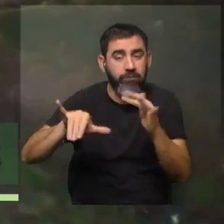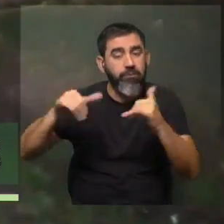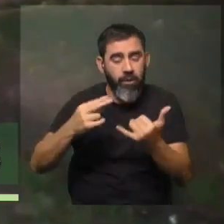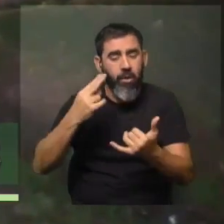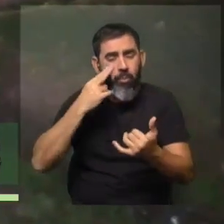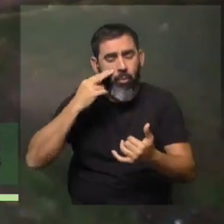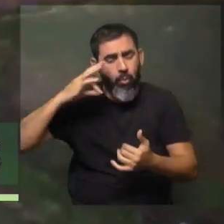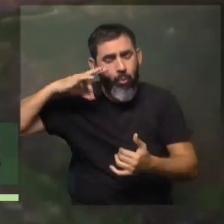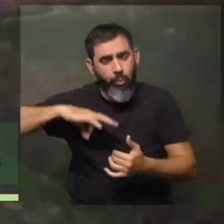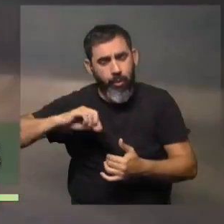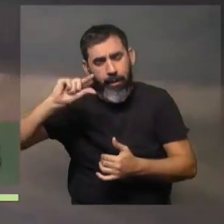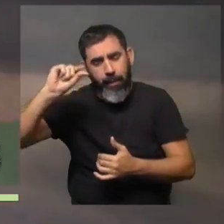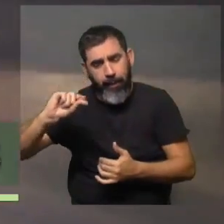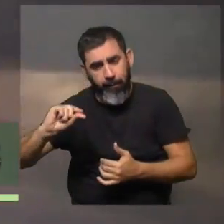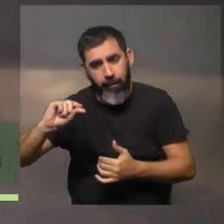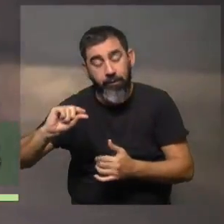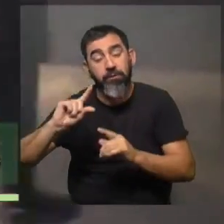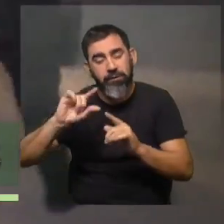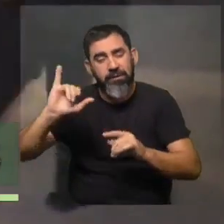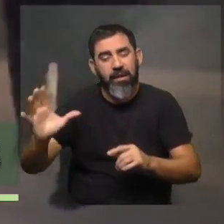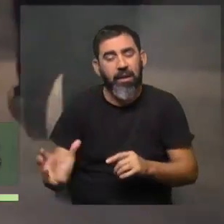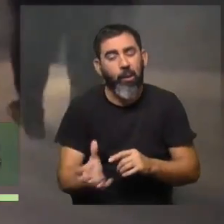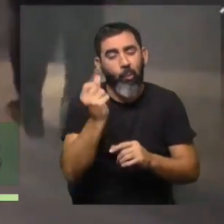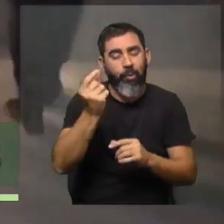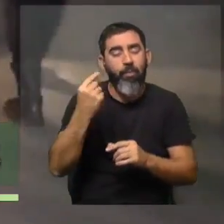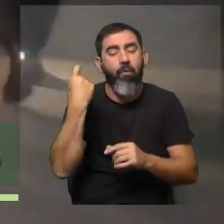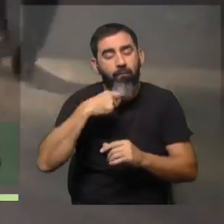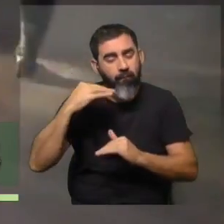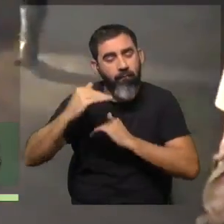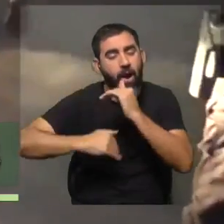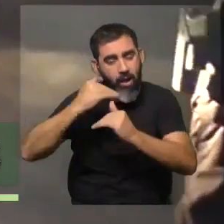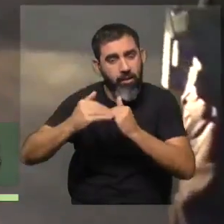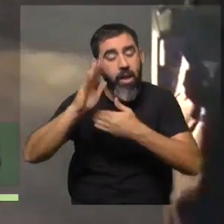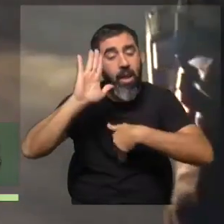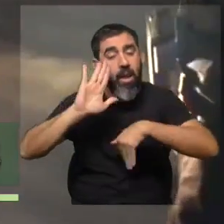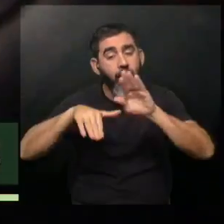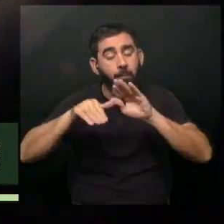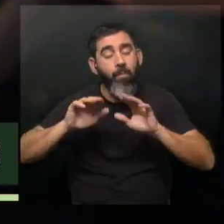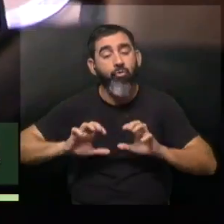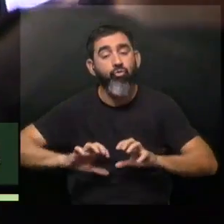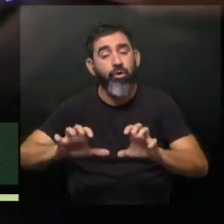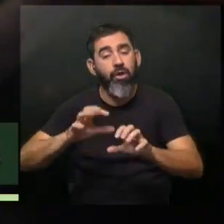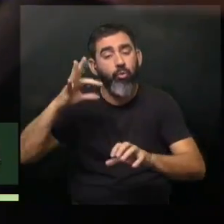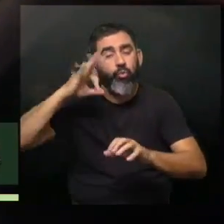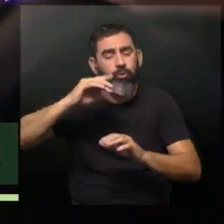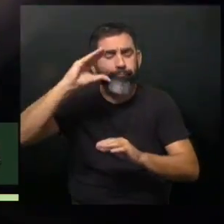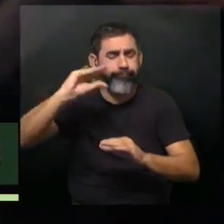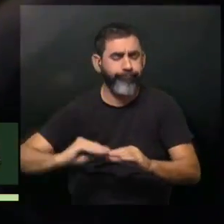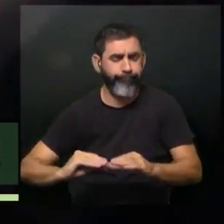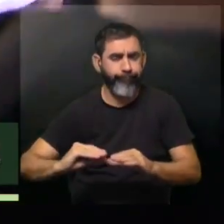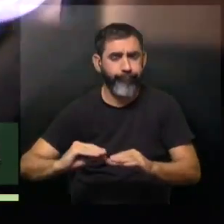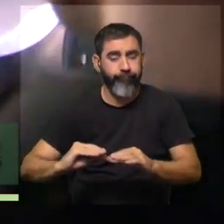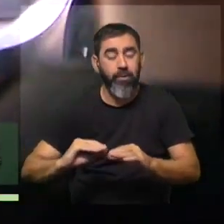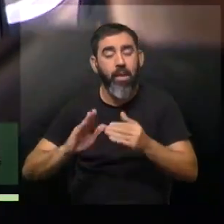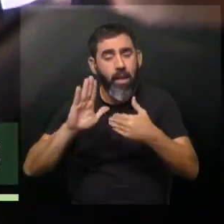con con sueldos que si bien hubo recuperación salarial tenemos que tener en cuenta que la mayoría de los funcionarios del ministerio interior tienen Los sueldos muy sumergidos y